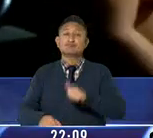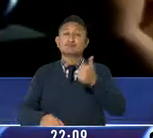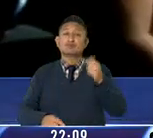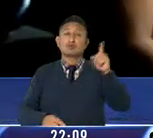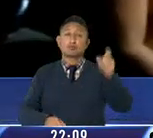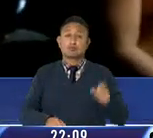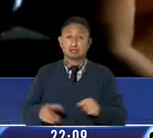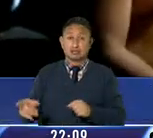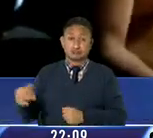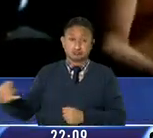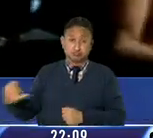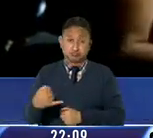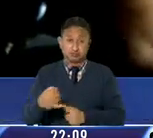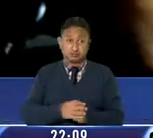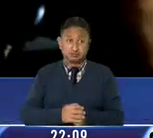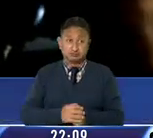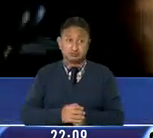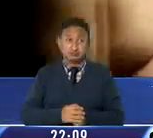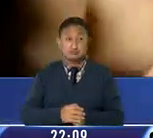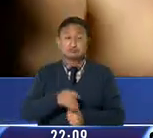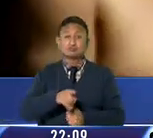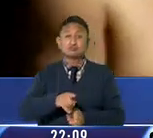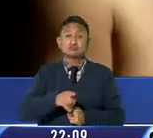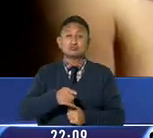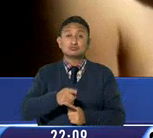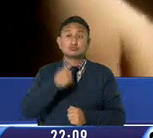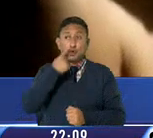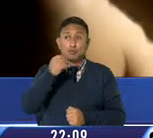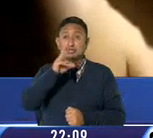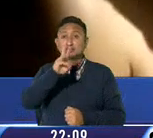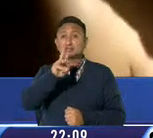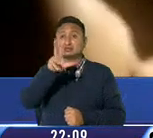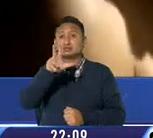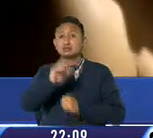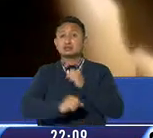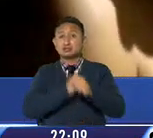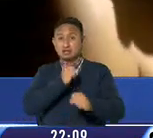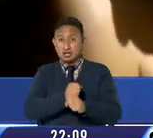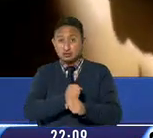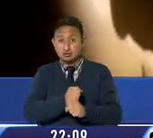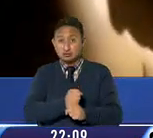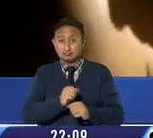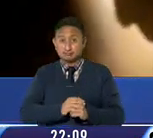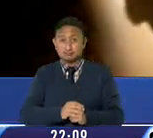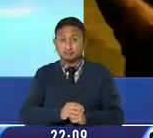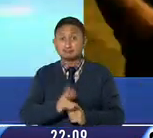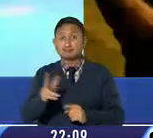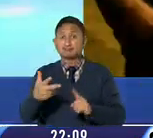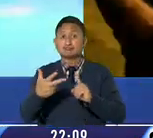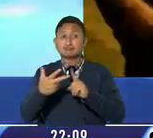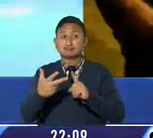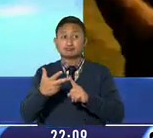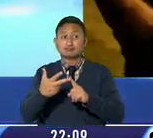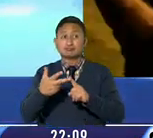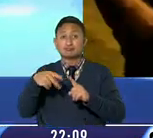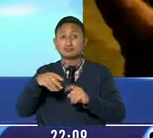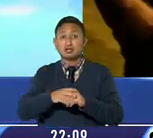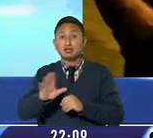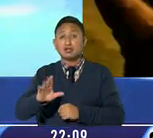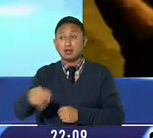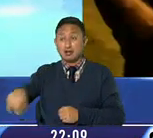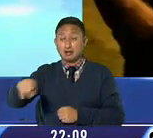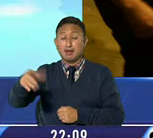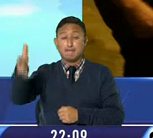con la menor, el conviviente de su abuela, un hombre de 63 años de edad. Y hay un tercero, la pareja de una profesora de la